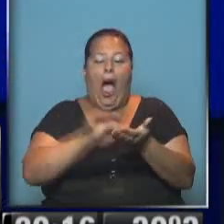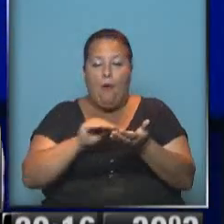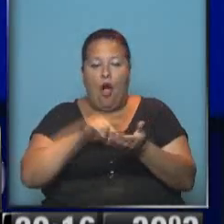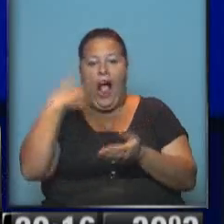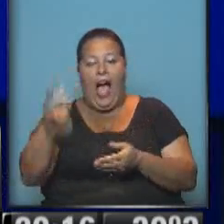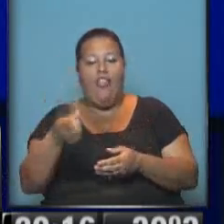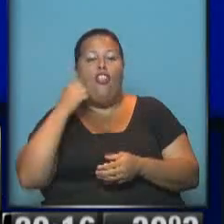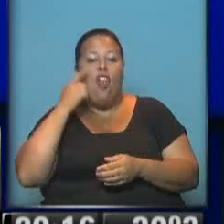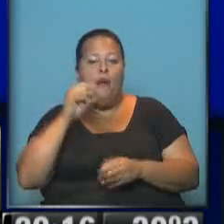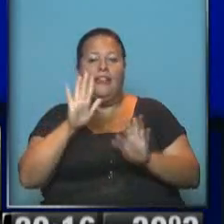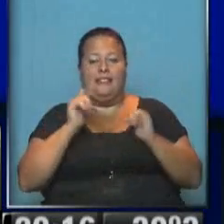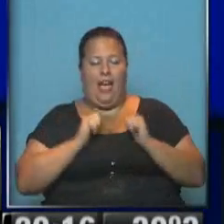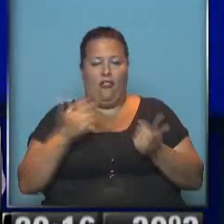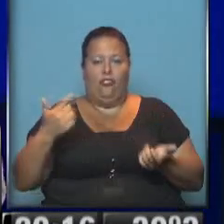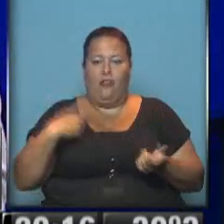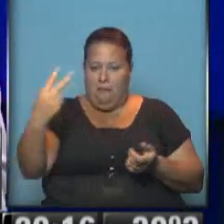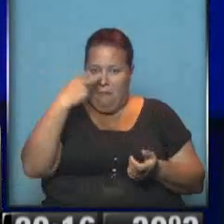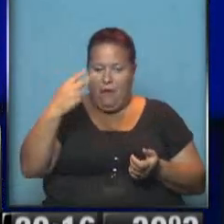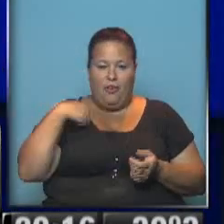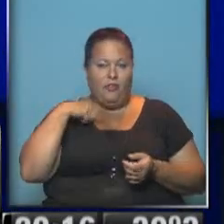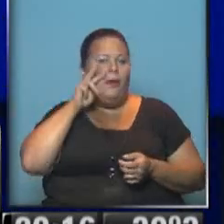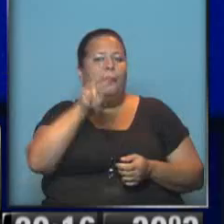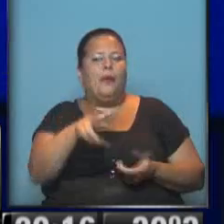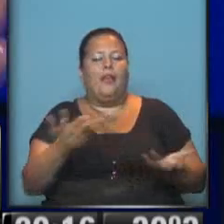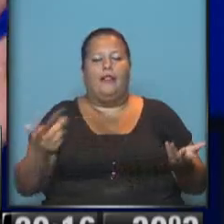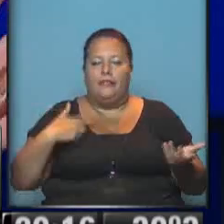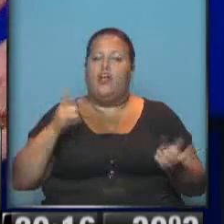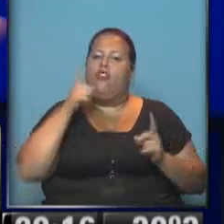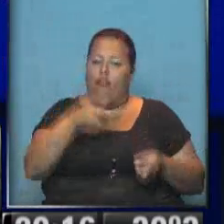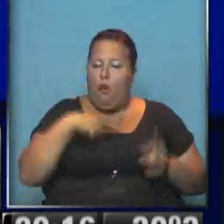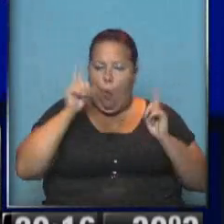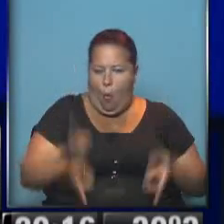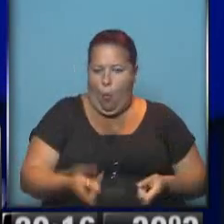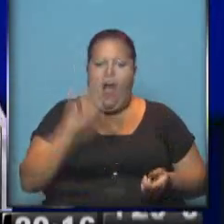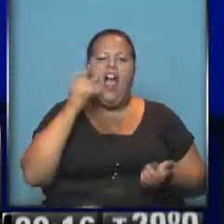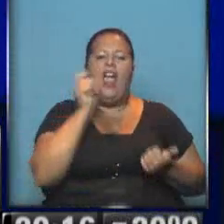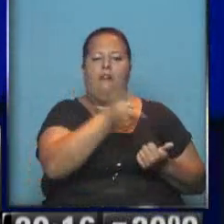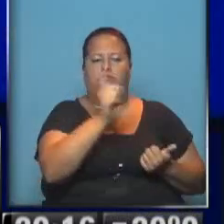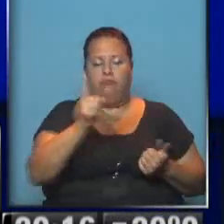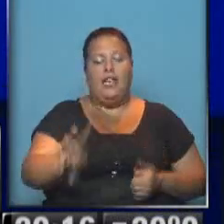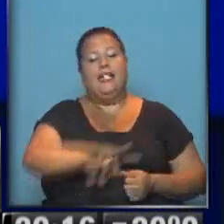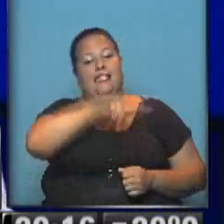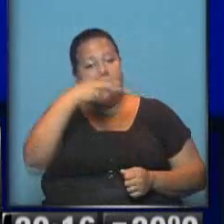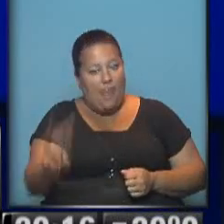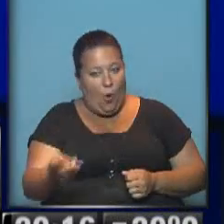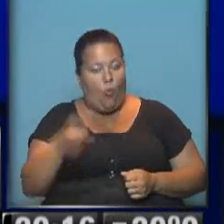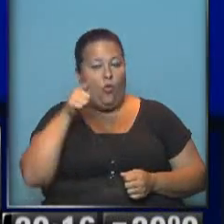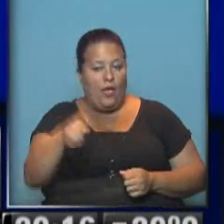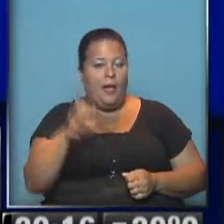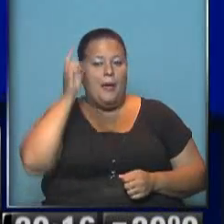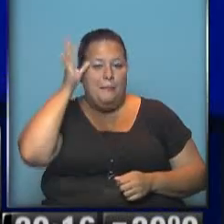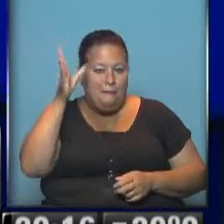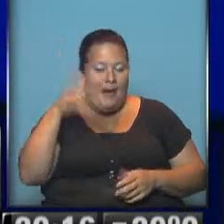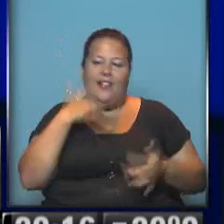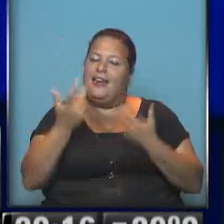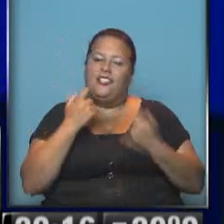de los sujetos estaban ahí, o sea que ellos me veían a mí, veían todo, y bueno, fui y reconocí igual, por supuesto, y la segunda vez fue esta que, perdón que lo